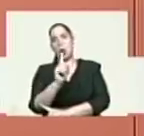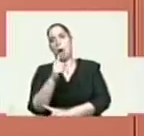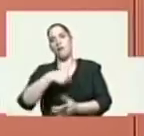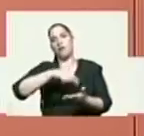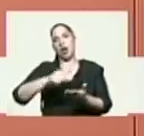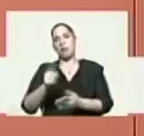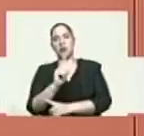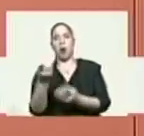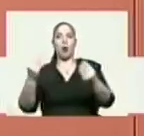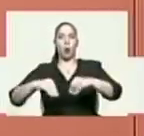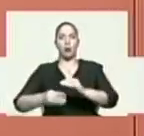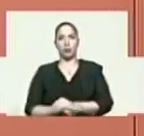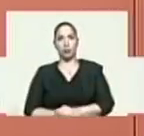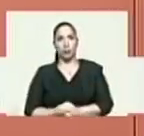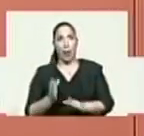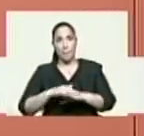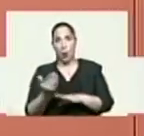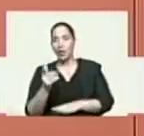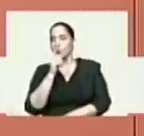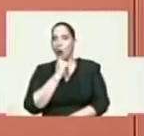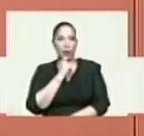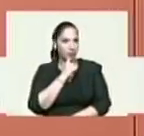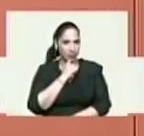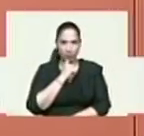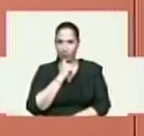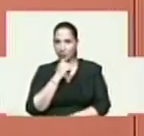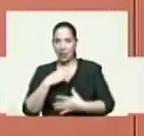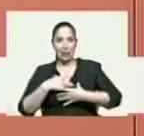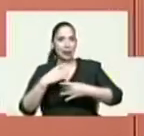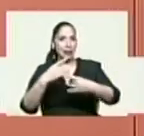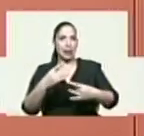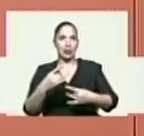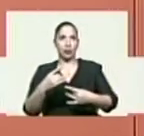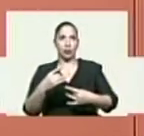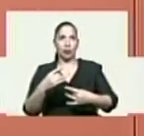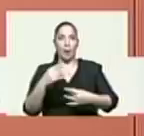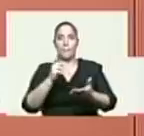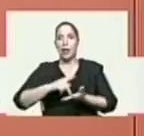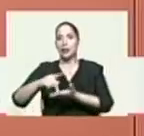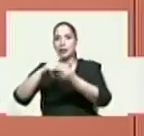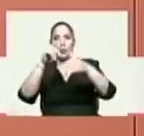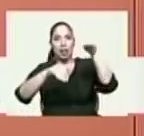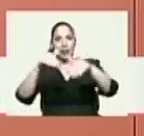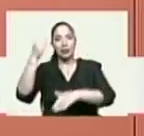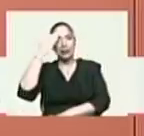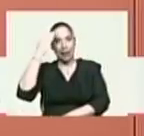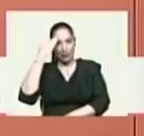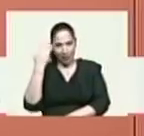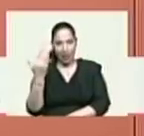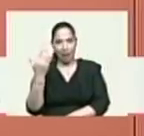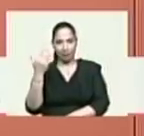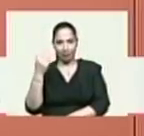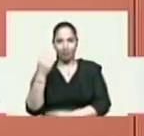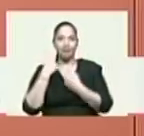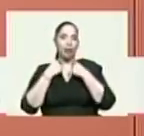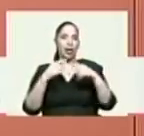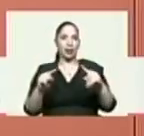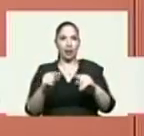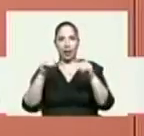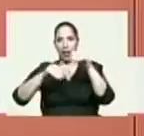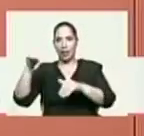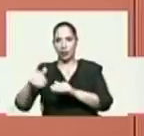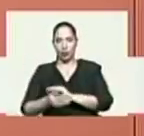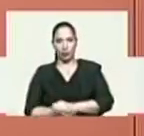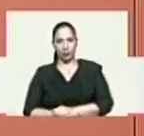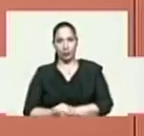porque no había ninguna intención de participar en elección alguna, porque sabía que la iban a perder. No